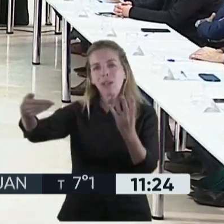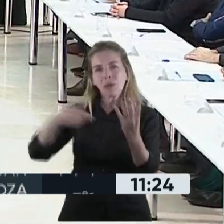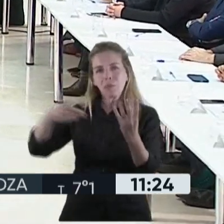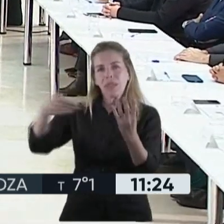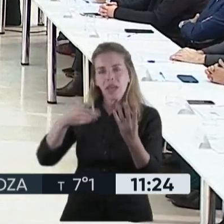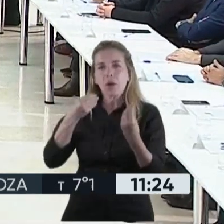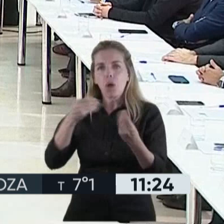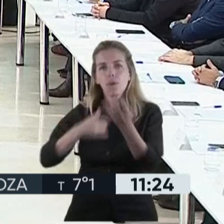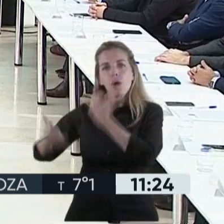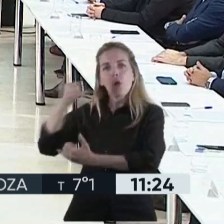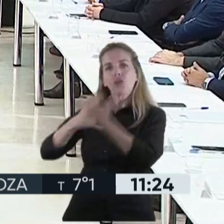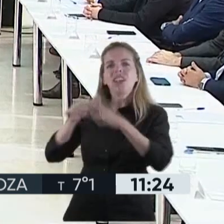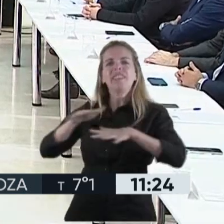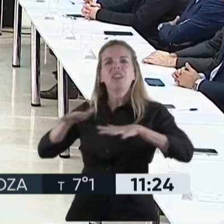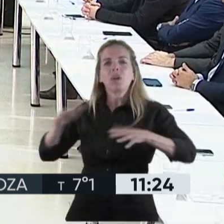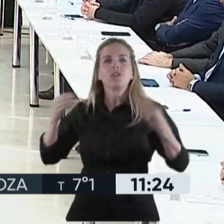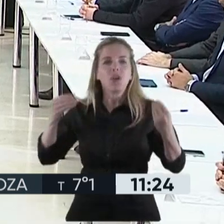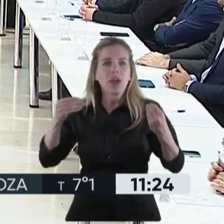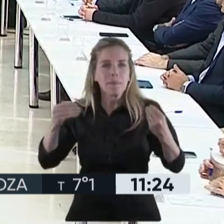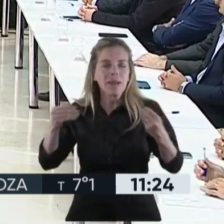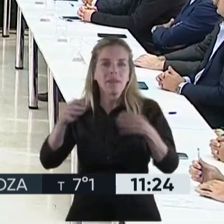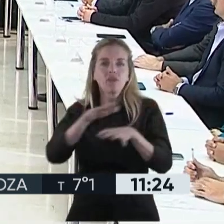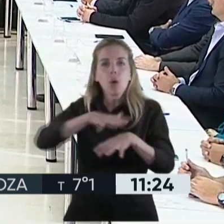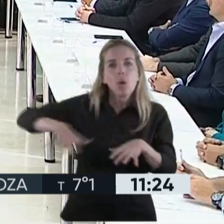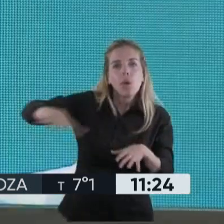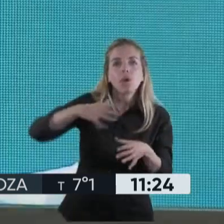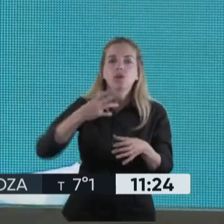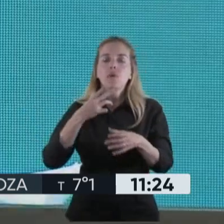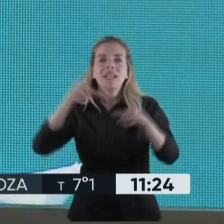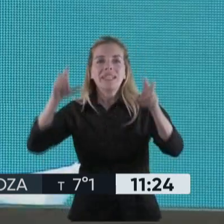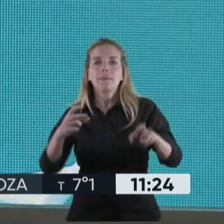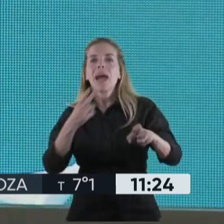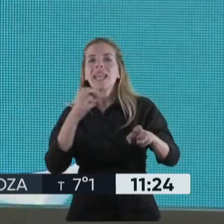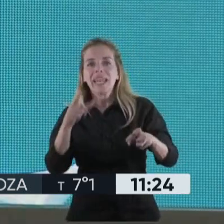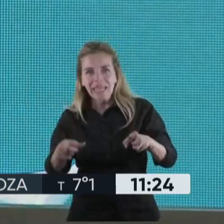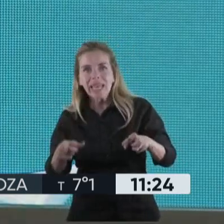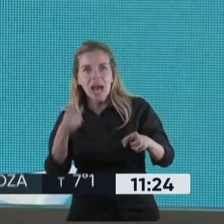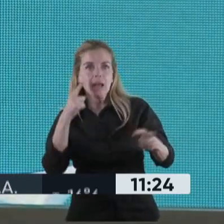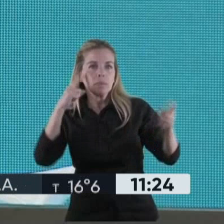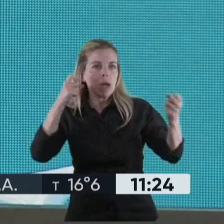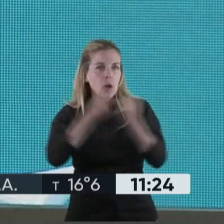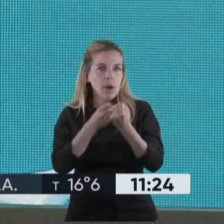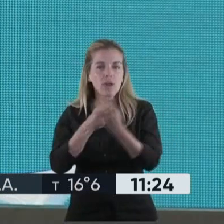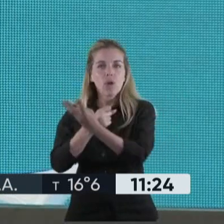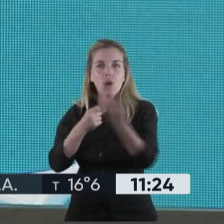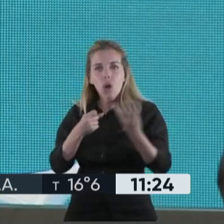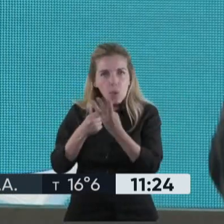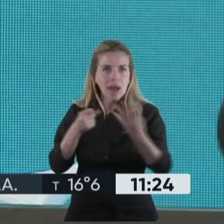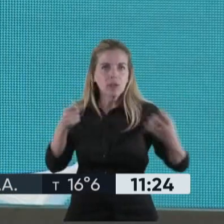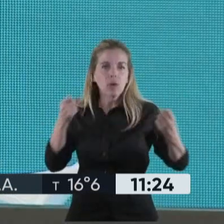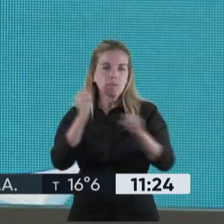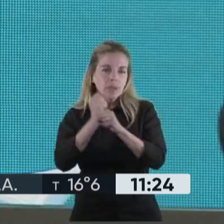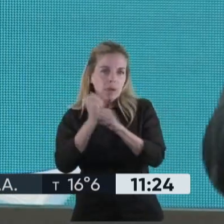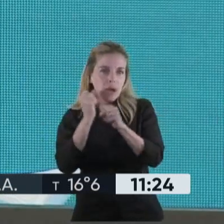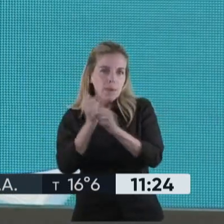situación idiosincrática del sector energético, trabajamos conjuntamente con ellos para llegar